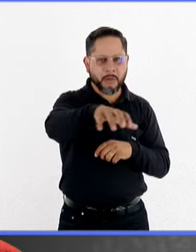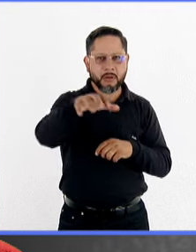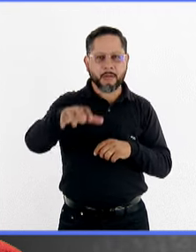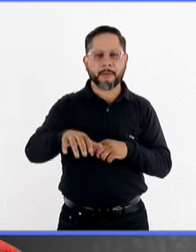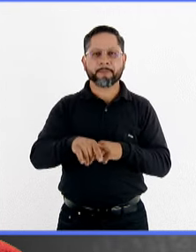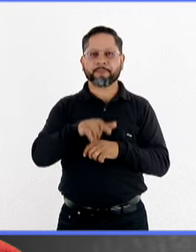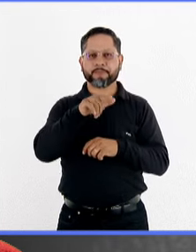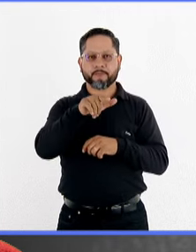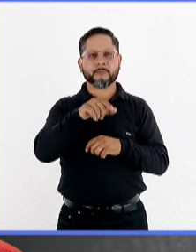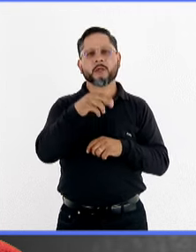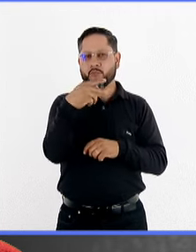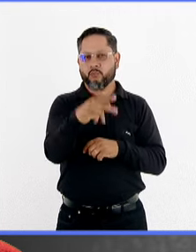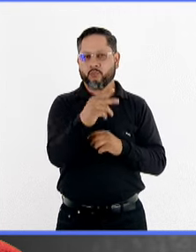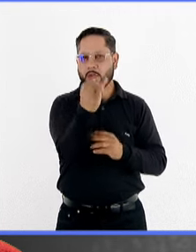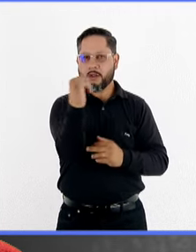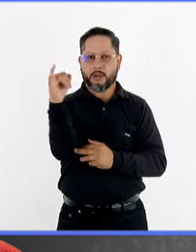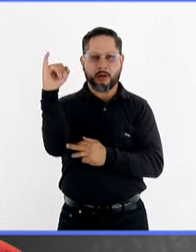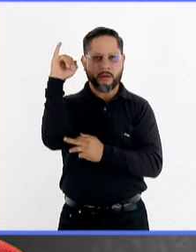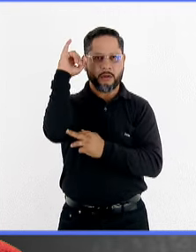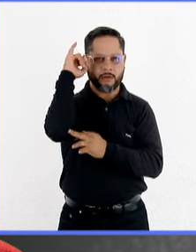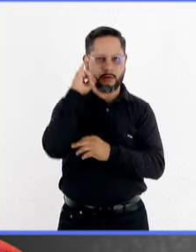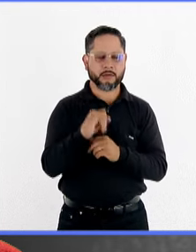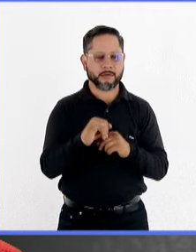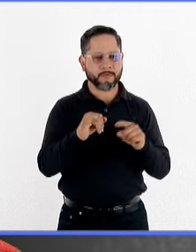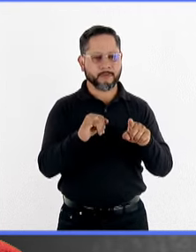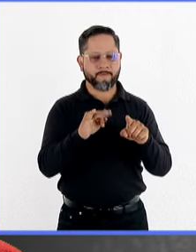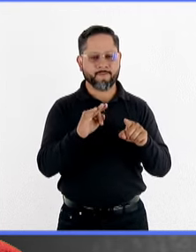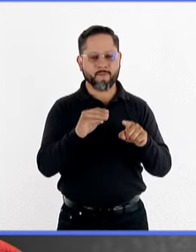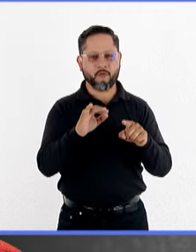encuentra en el propio Jardín Botánico, en el Foro Dalia,